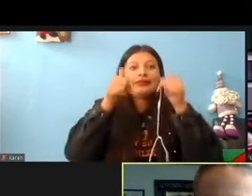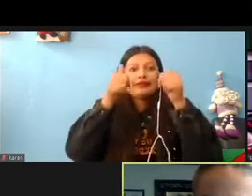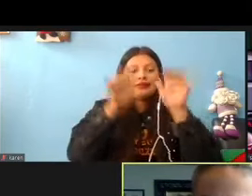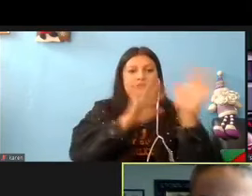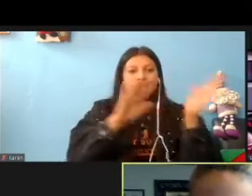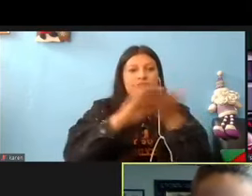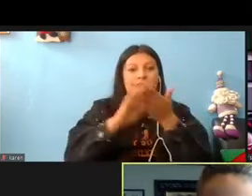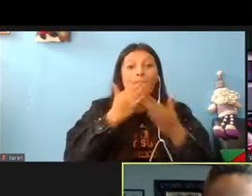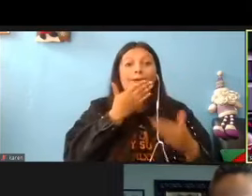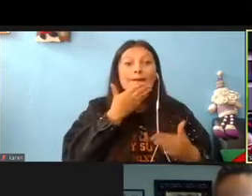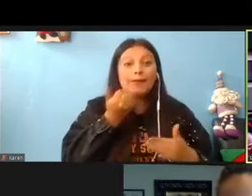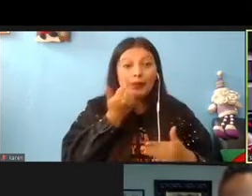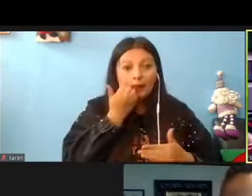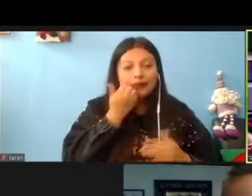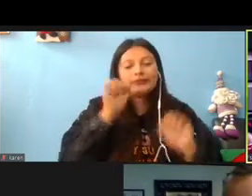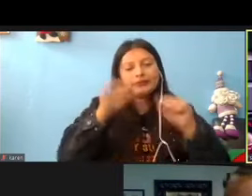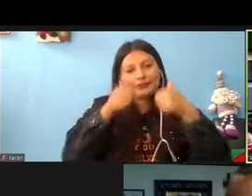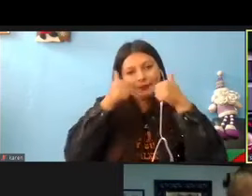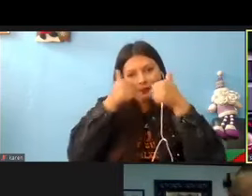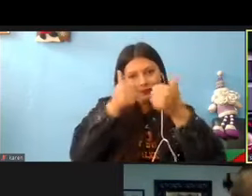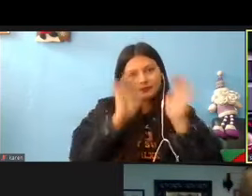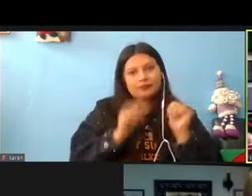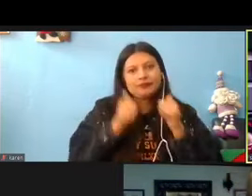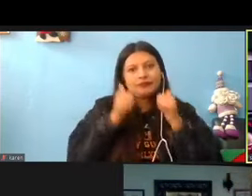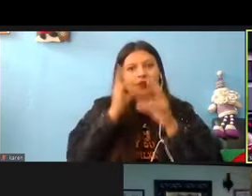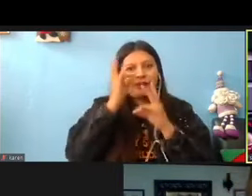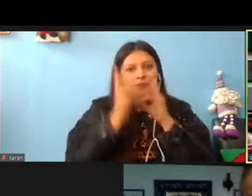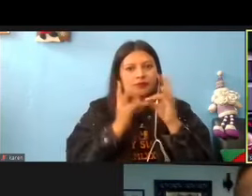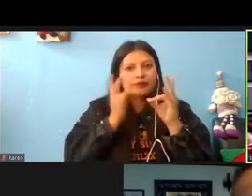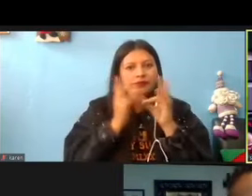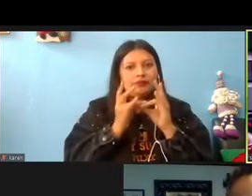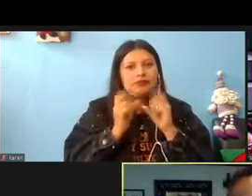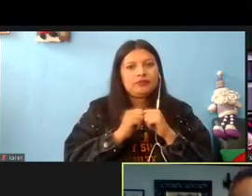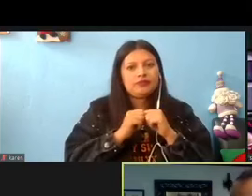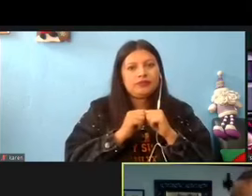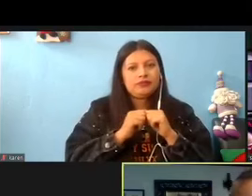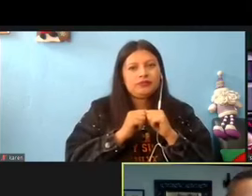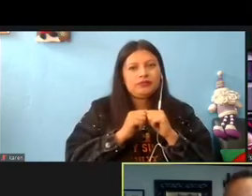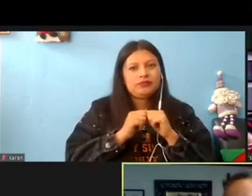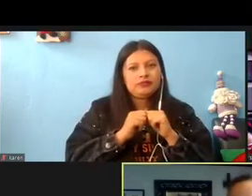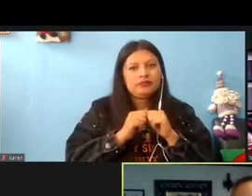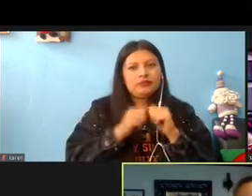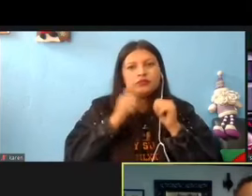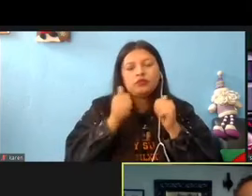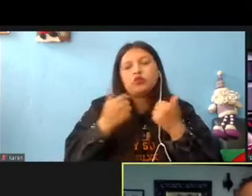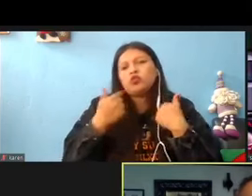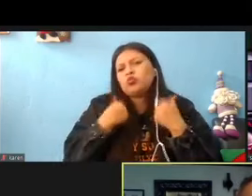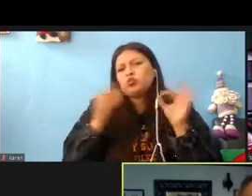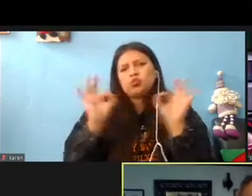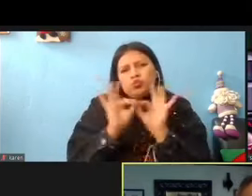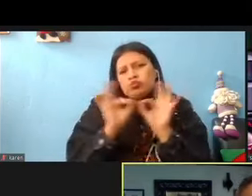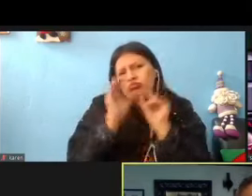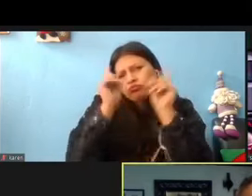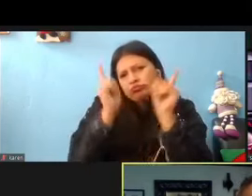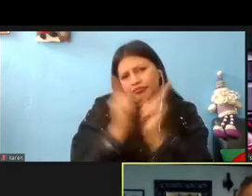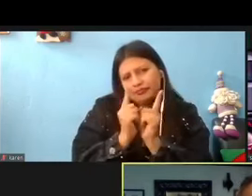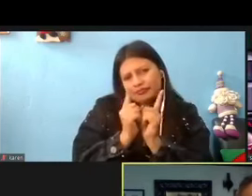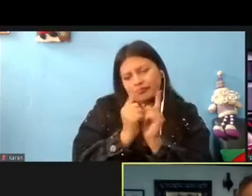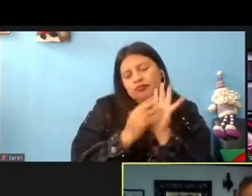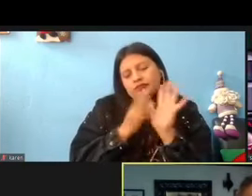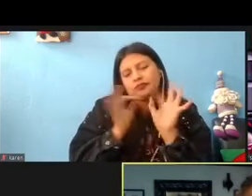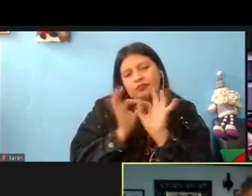¿Ahí mejor? Sí. Bien, perfecto. Bien, no, yo solamente tenía una,